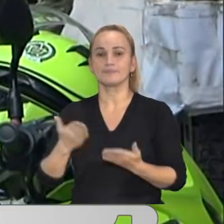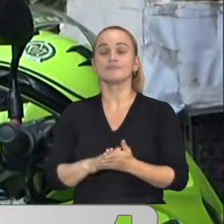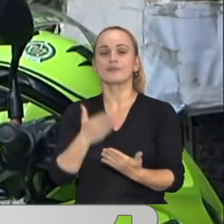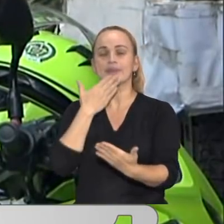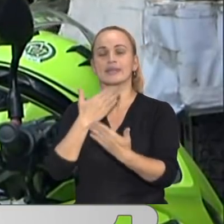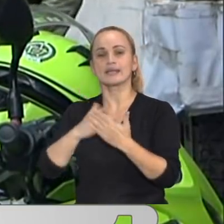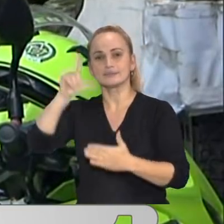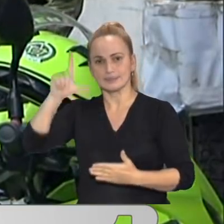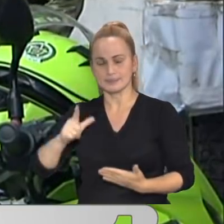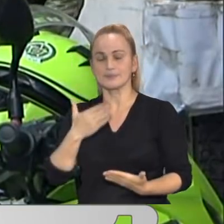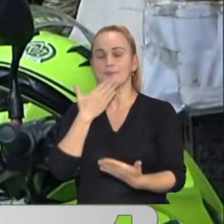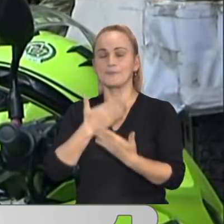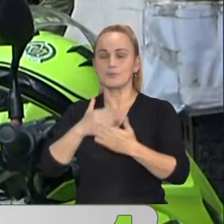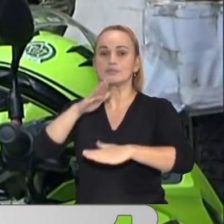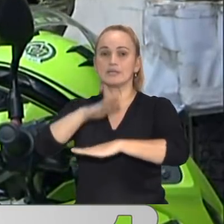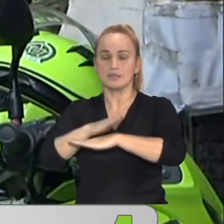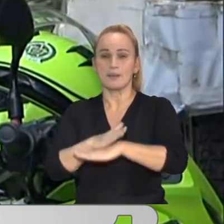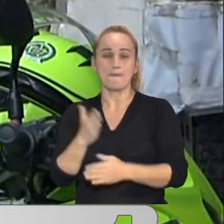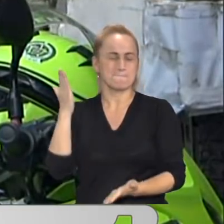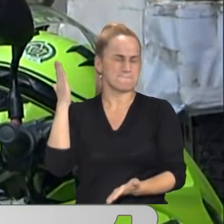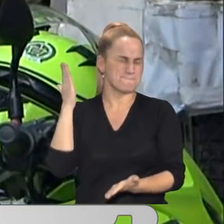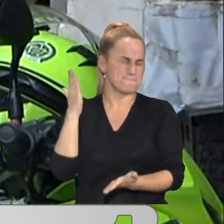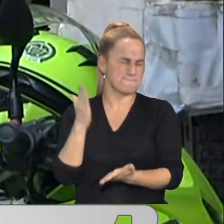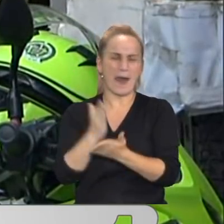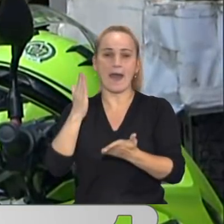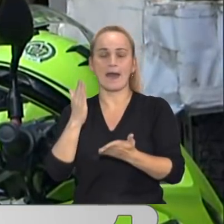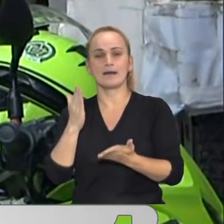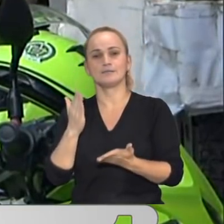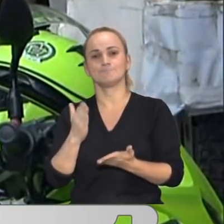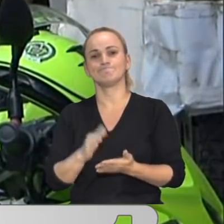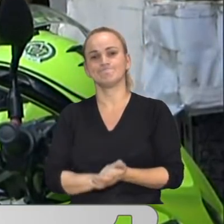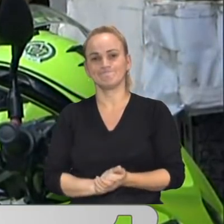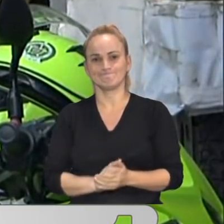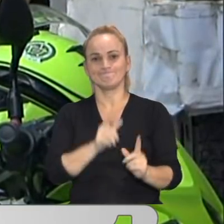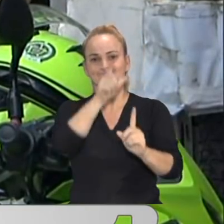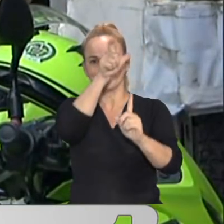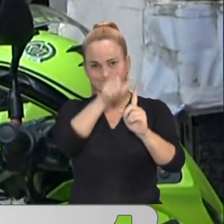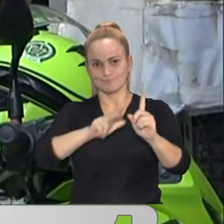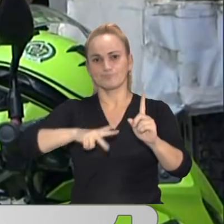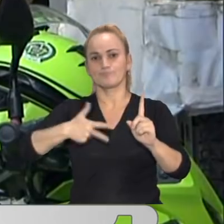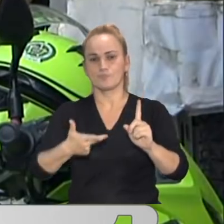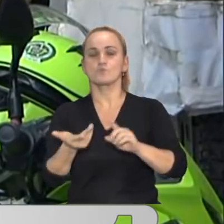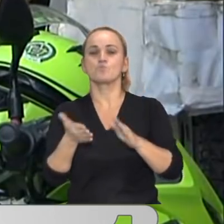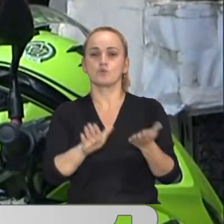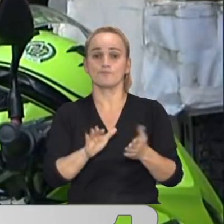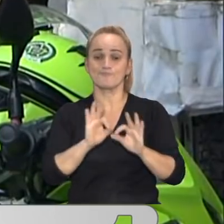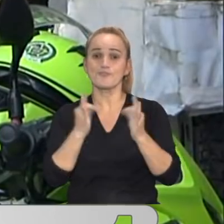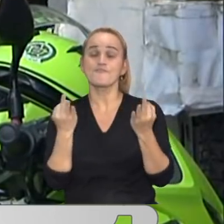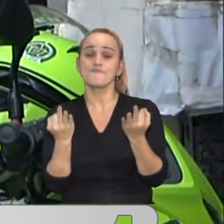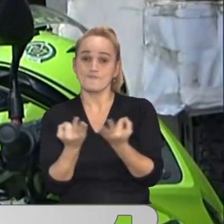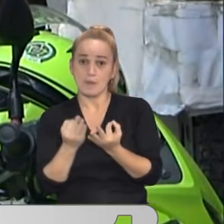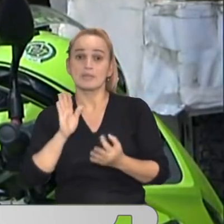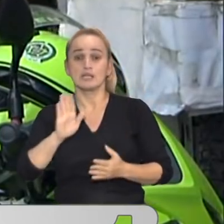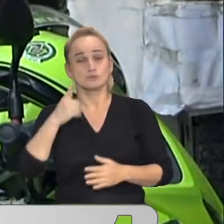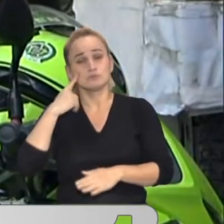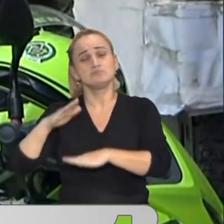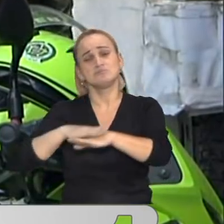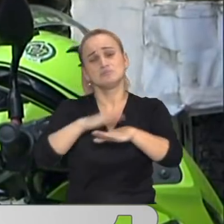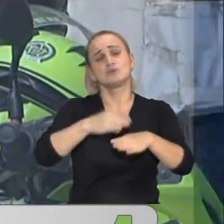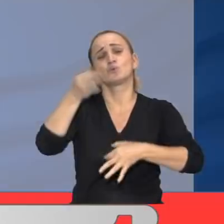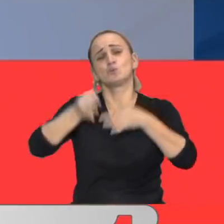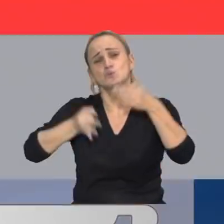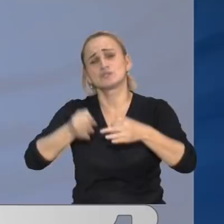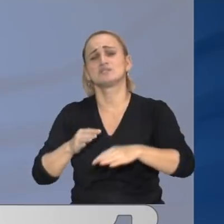Muchas gracias, Luisa. Muy buenas tardes. Un nuevo hecho de inseguridad que cobra una nueva víctima en la capital del Atlántico. La familia del domiciliario pide